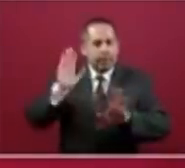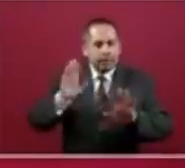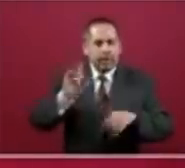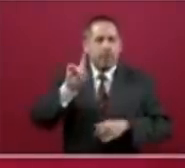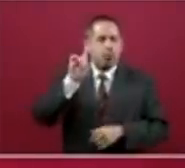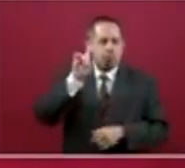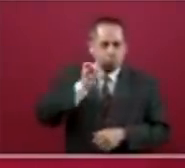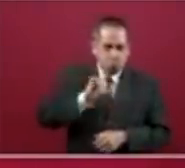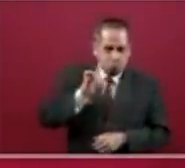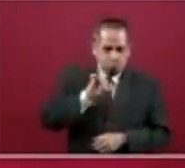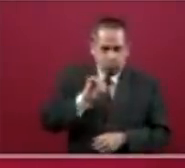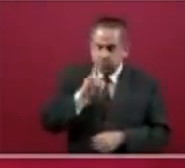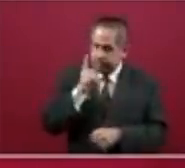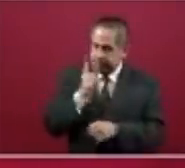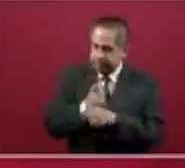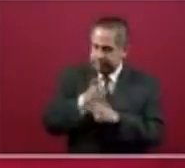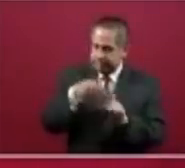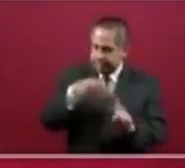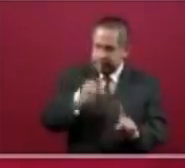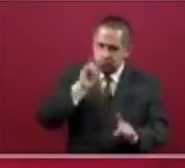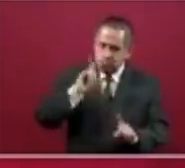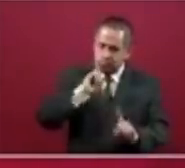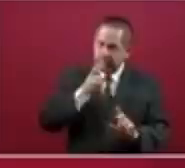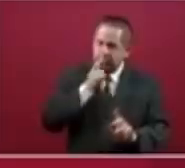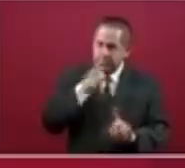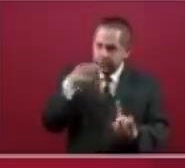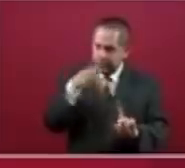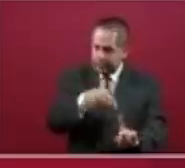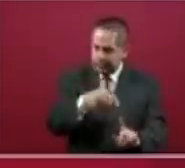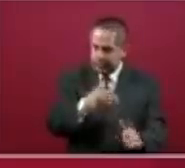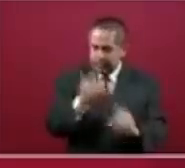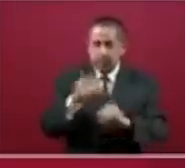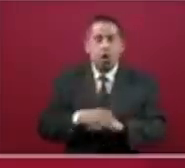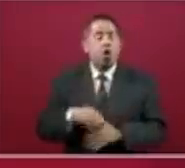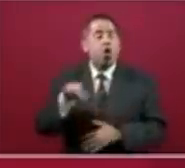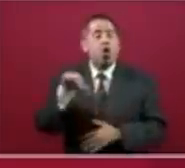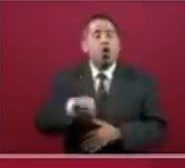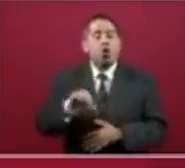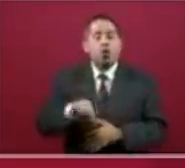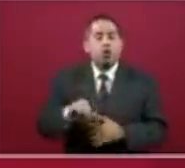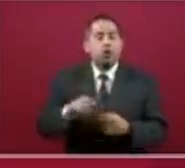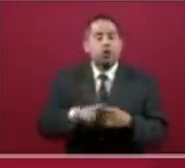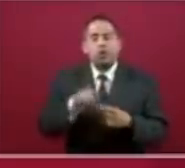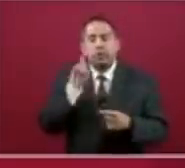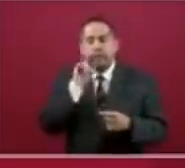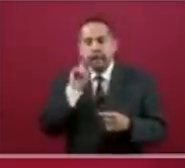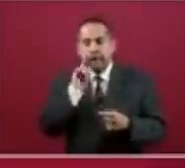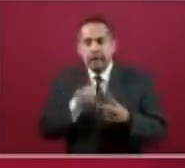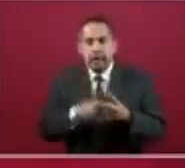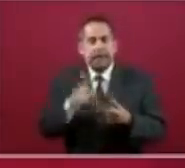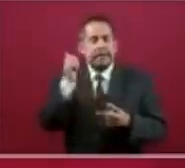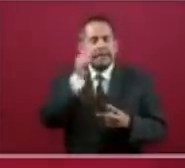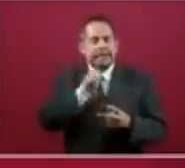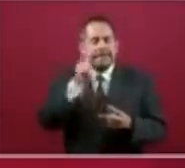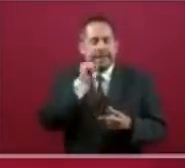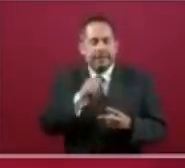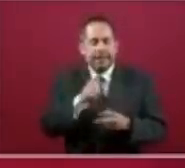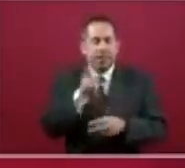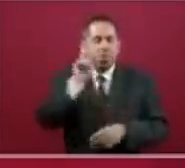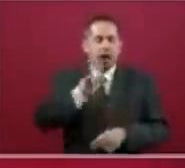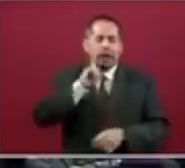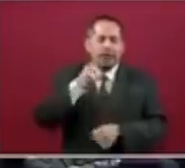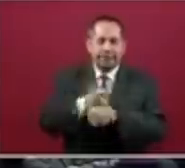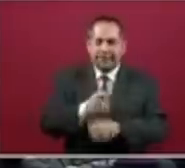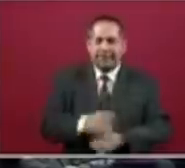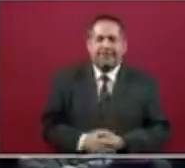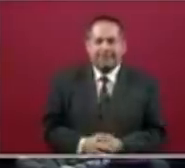las principales son las mujeres. ¿Sí? Hoy, mañana y siempre. Bueno.